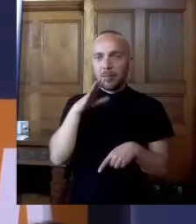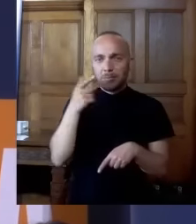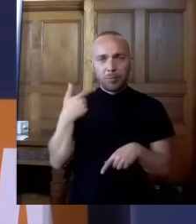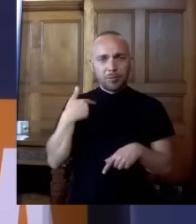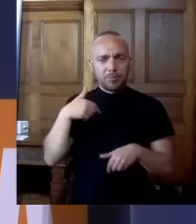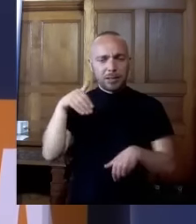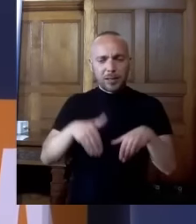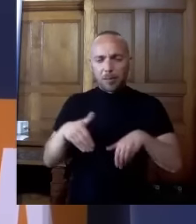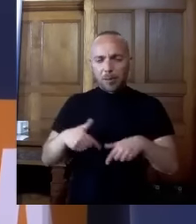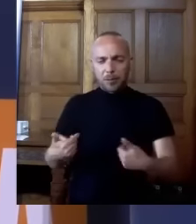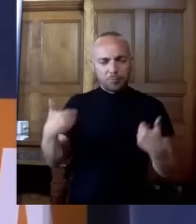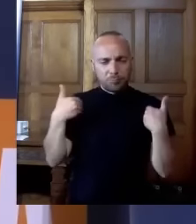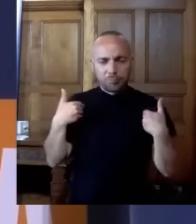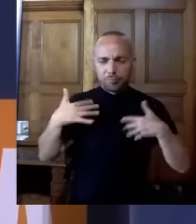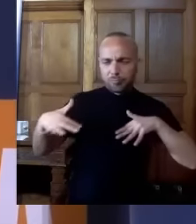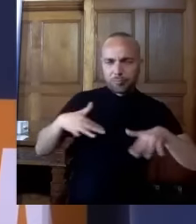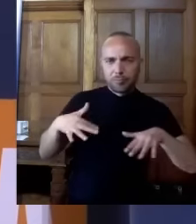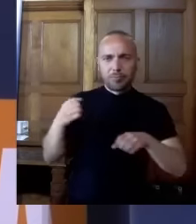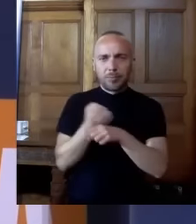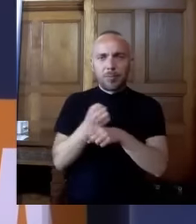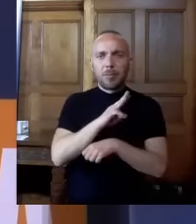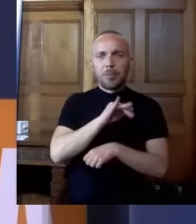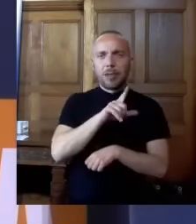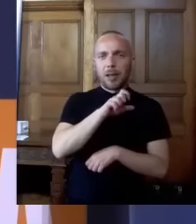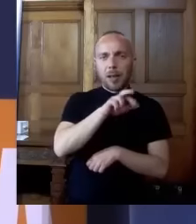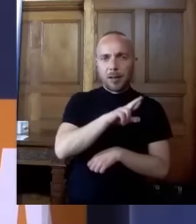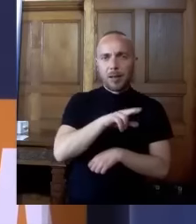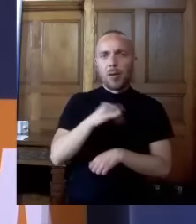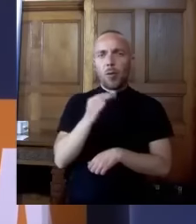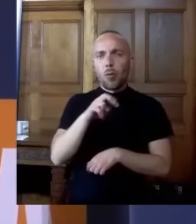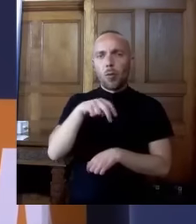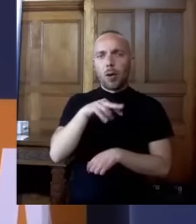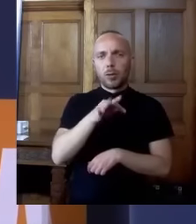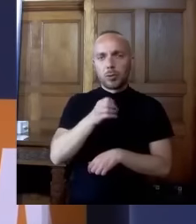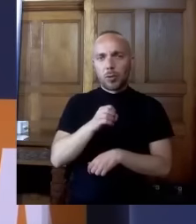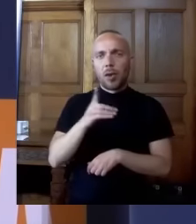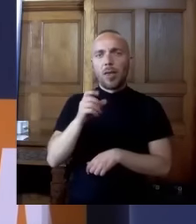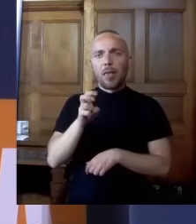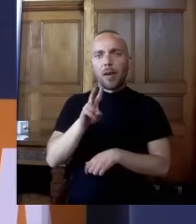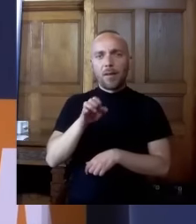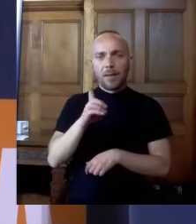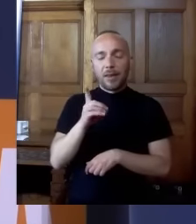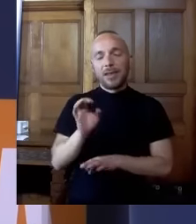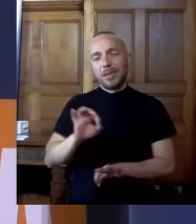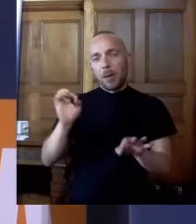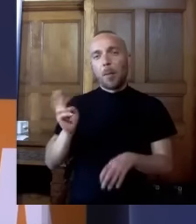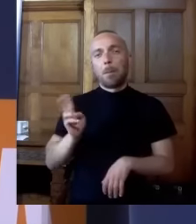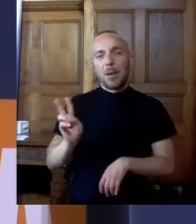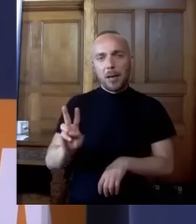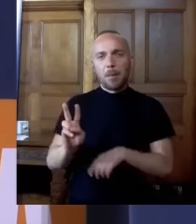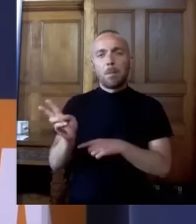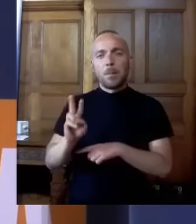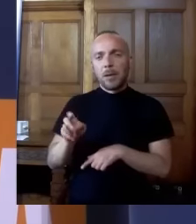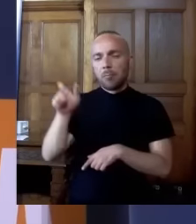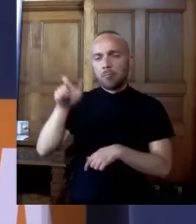esta campaña a la espalda Muchas gracias Pilar a Juancho a David a mirem particularmente que ha hecho un trabajo excelente